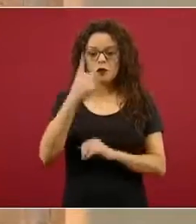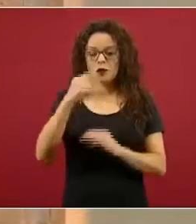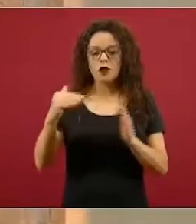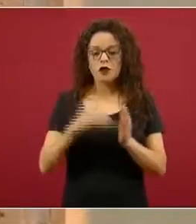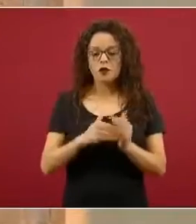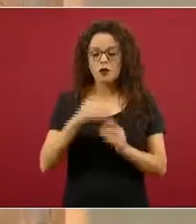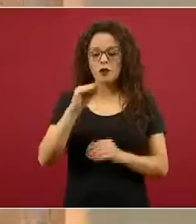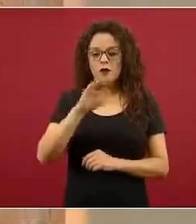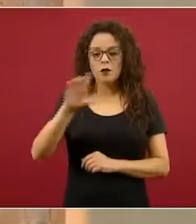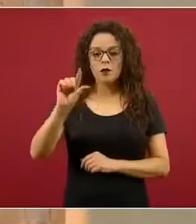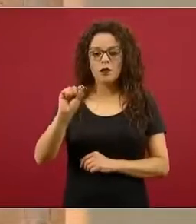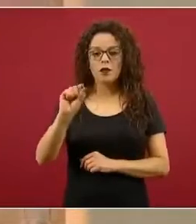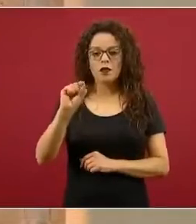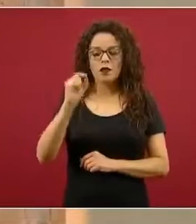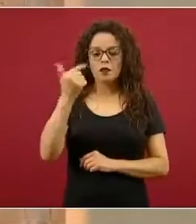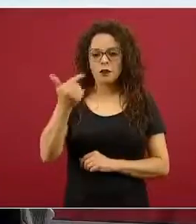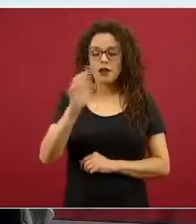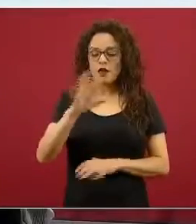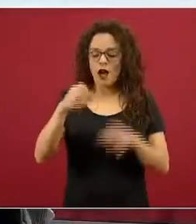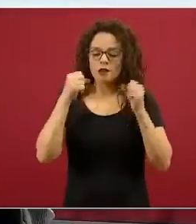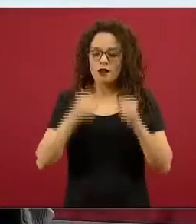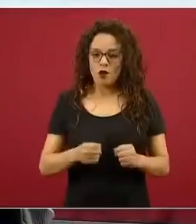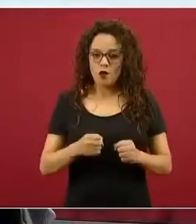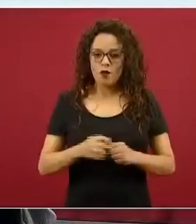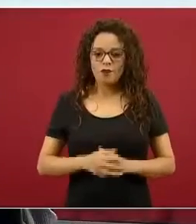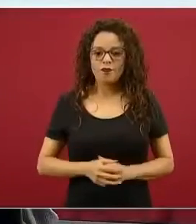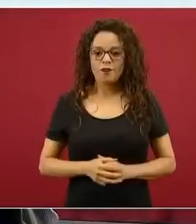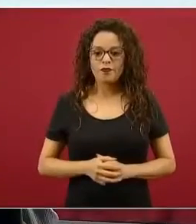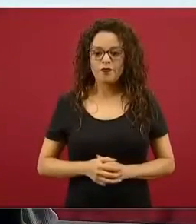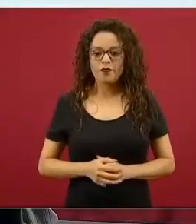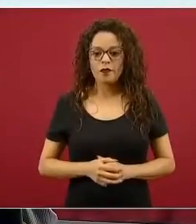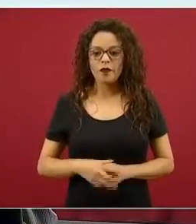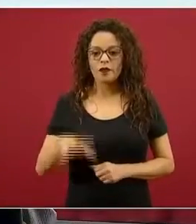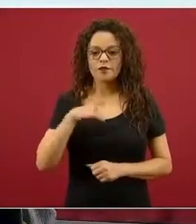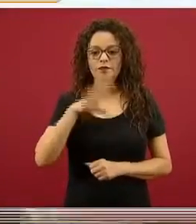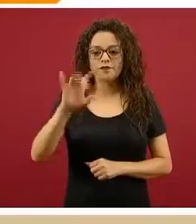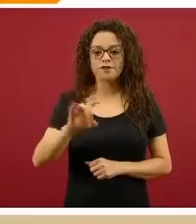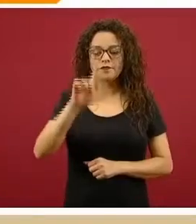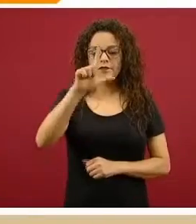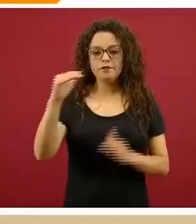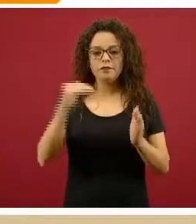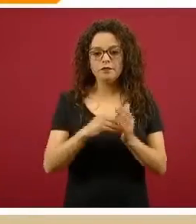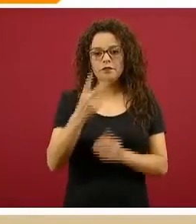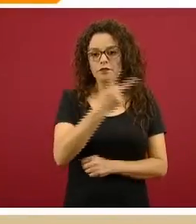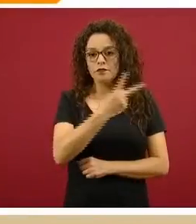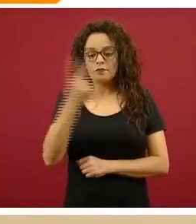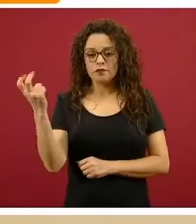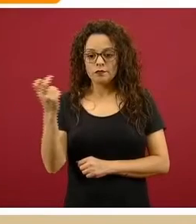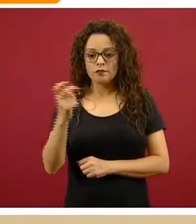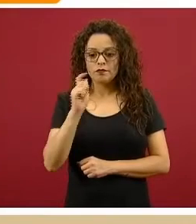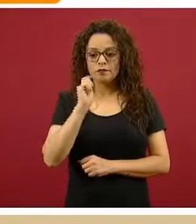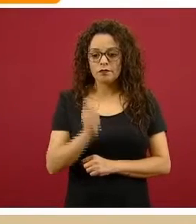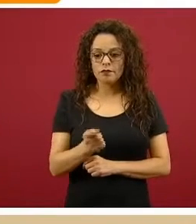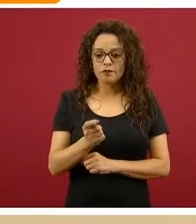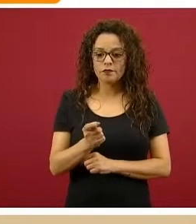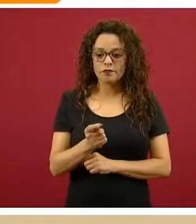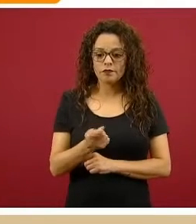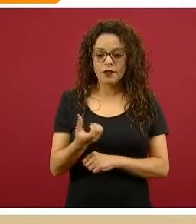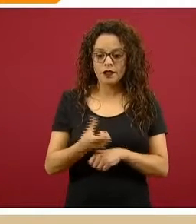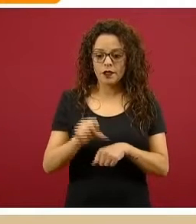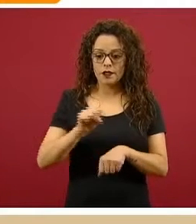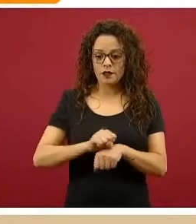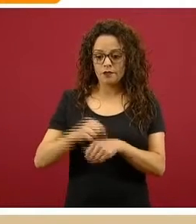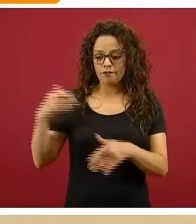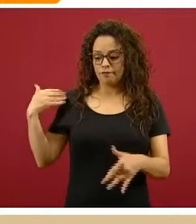851.227 confirmados. Tenemos todavía 37.200 casos que en las últimas